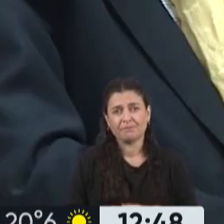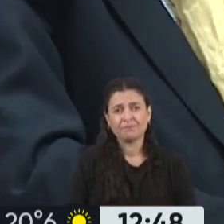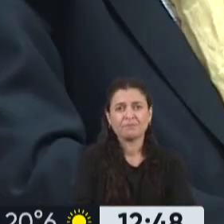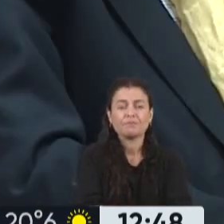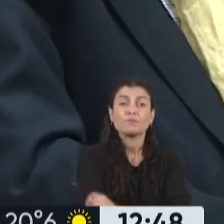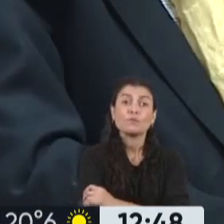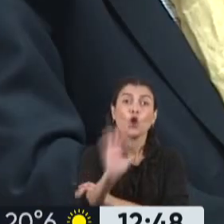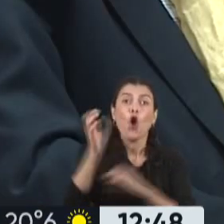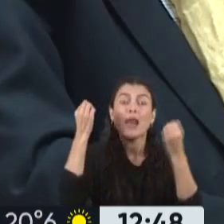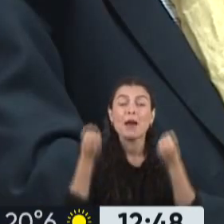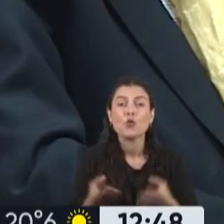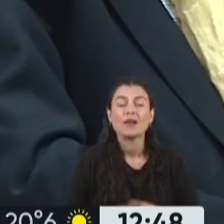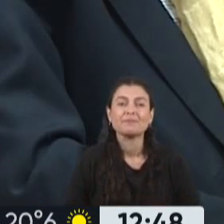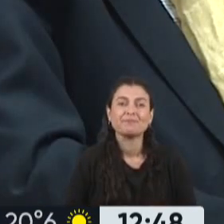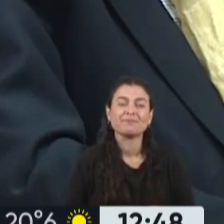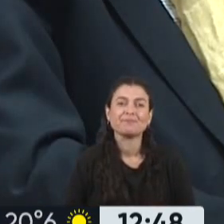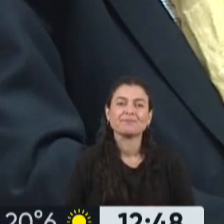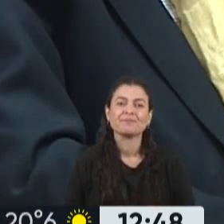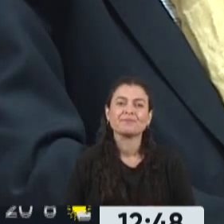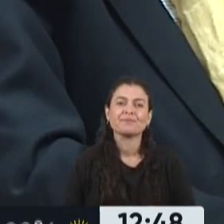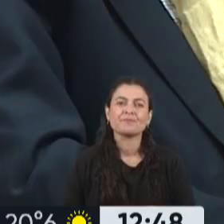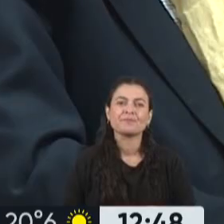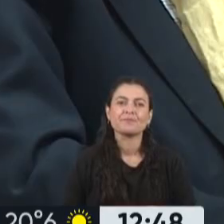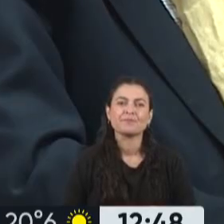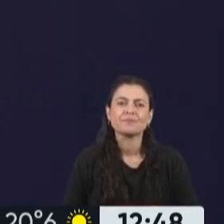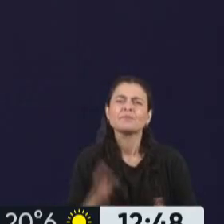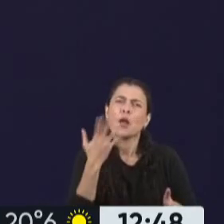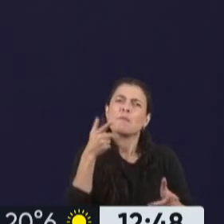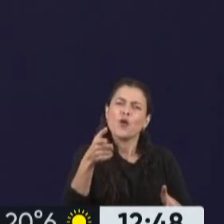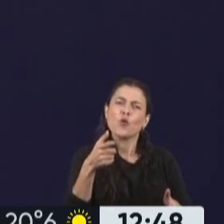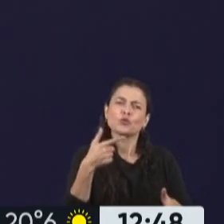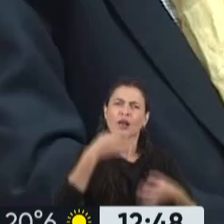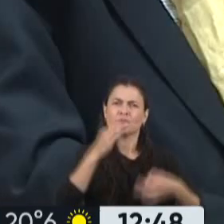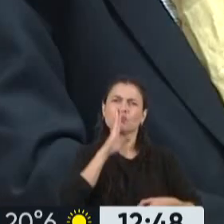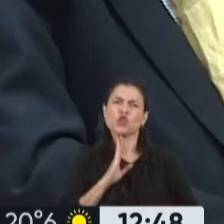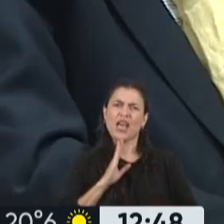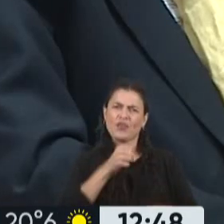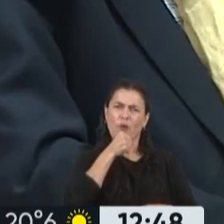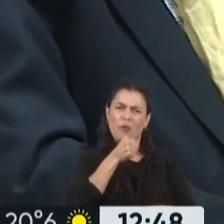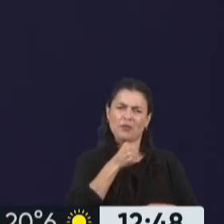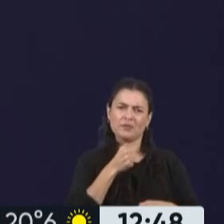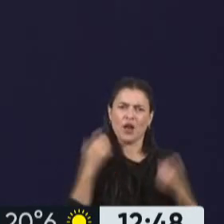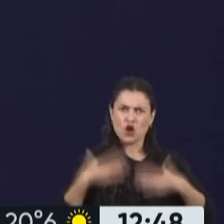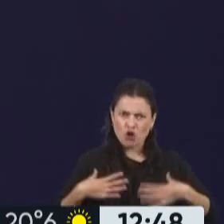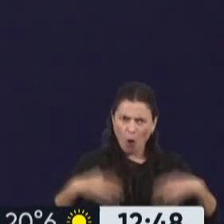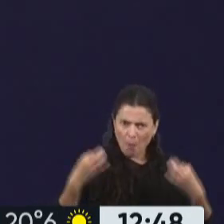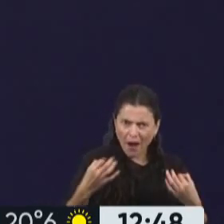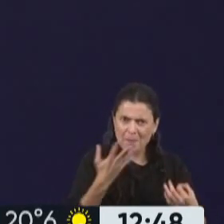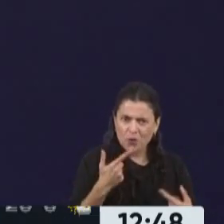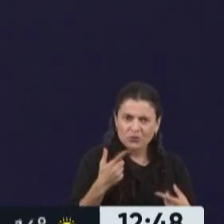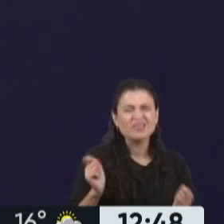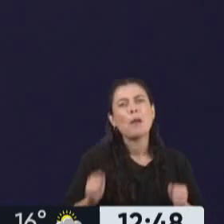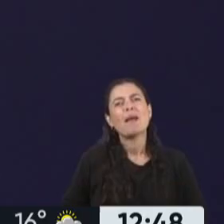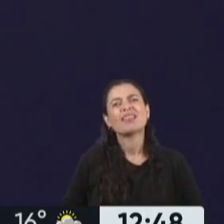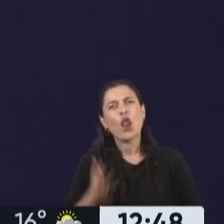Hola Manuel, ¿qué tal? Buen día. ¿Todo bien? Rosenberg, todo bien. Me gusta tu estilo. Muchas gracias. ¿El chaleco? El pantalón,